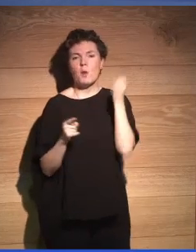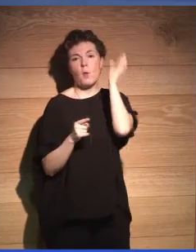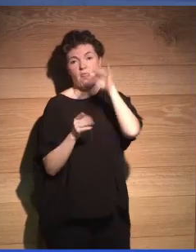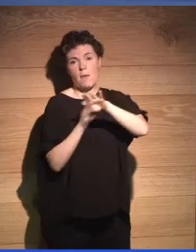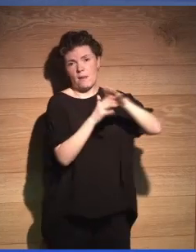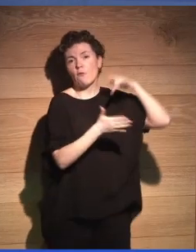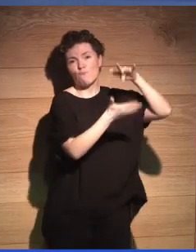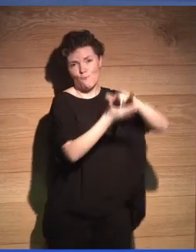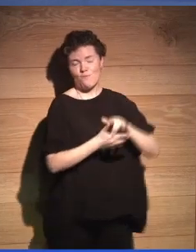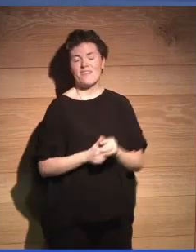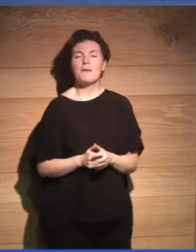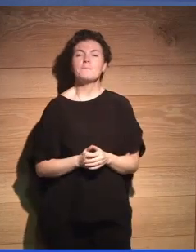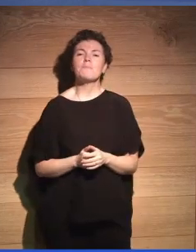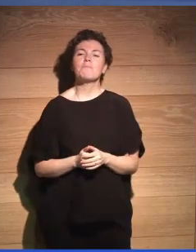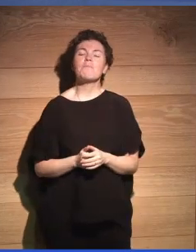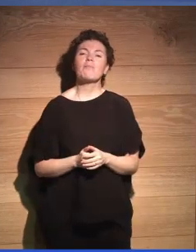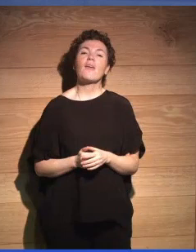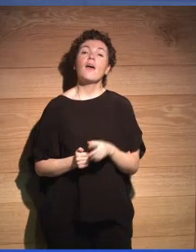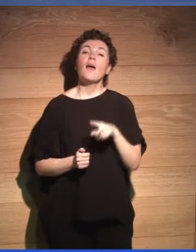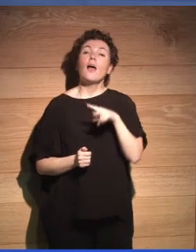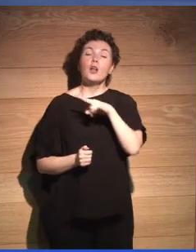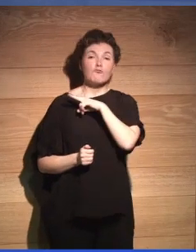aparte. Los dos